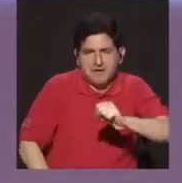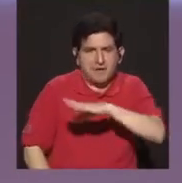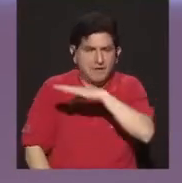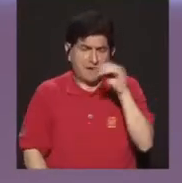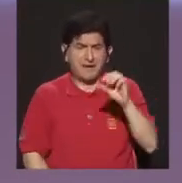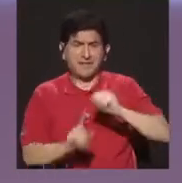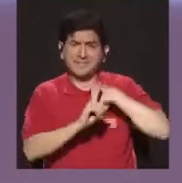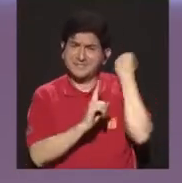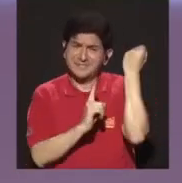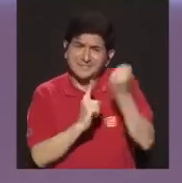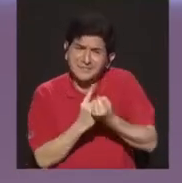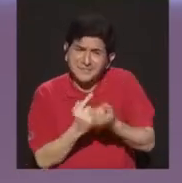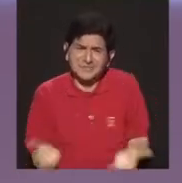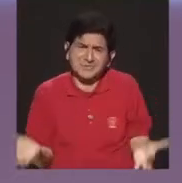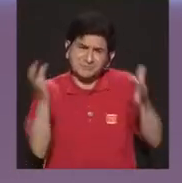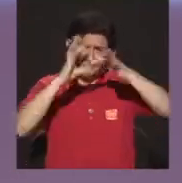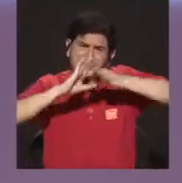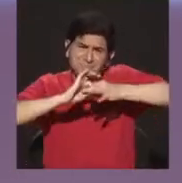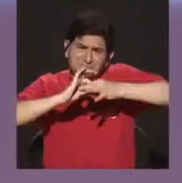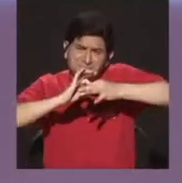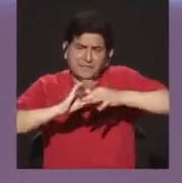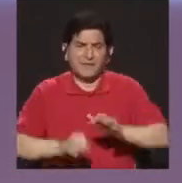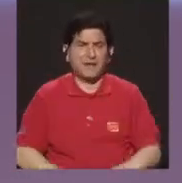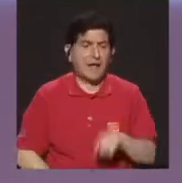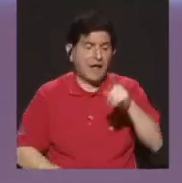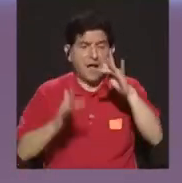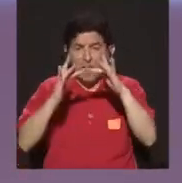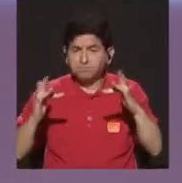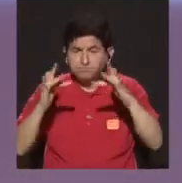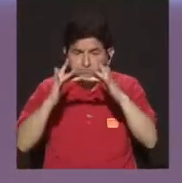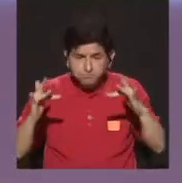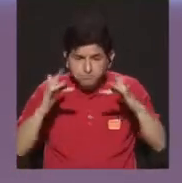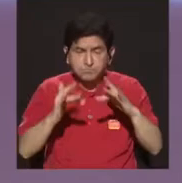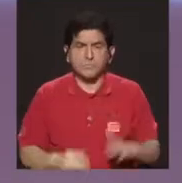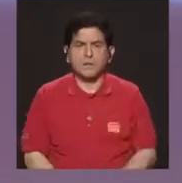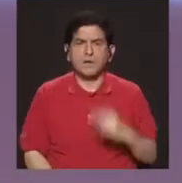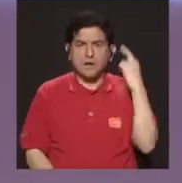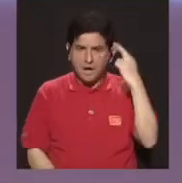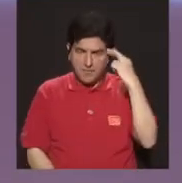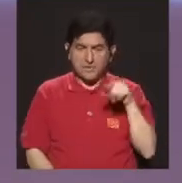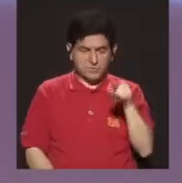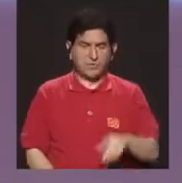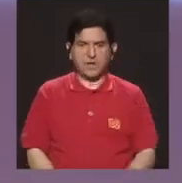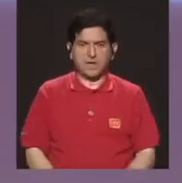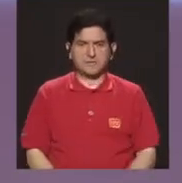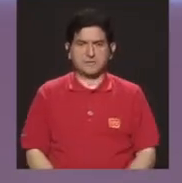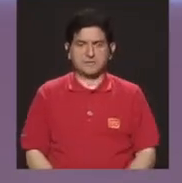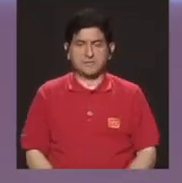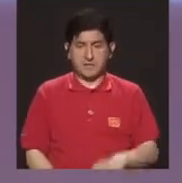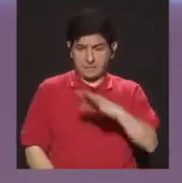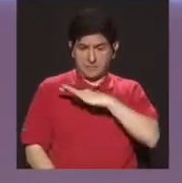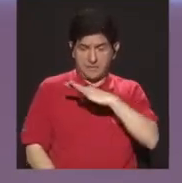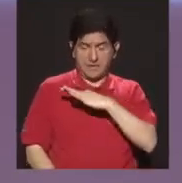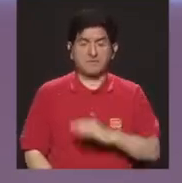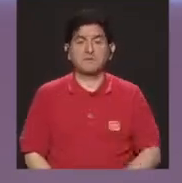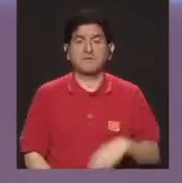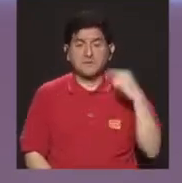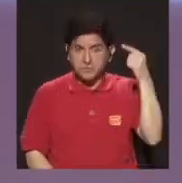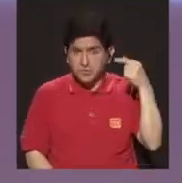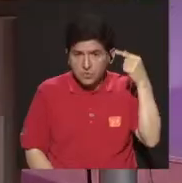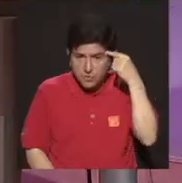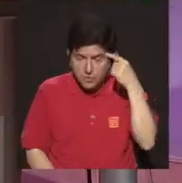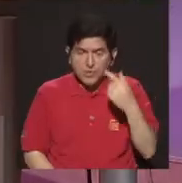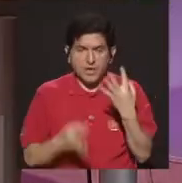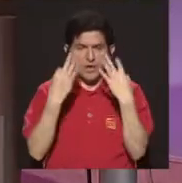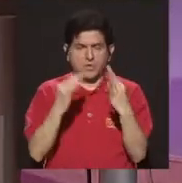éxito con respecto a estos vacíos que hacen que estos bienes que son del estado en estos momentos pues estén siendo